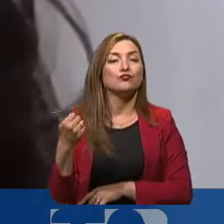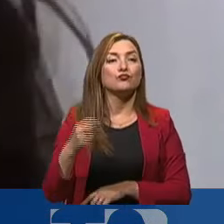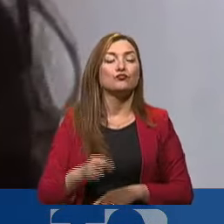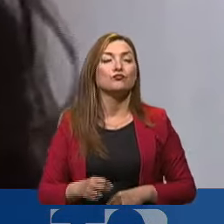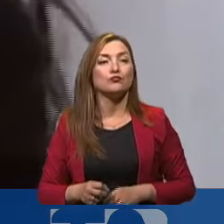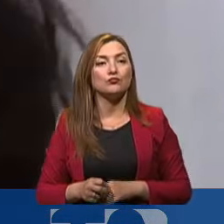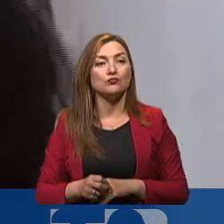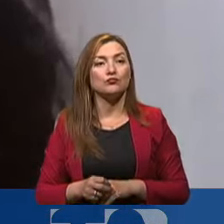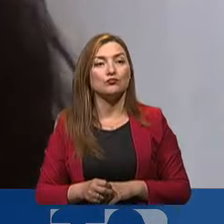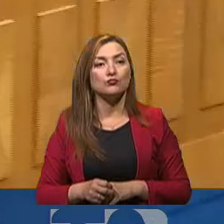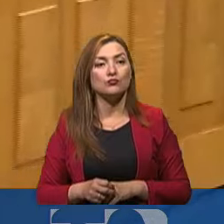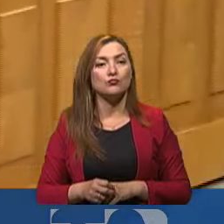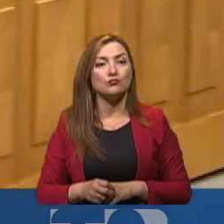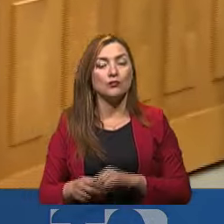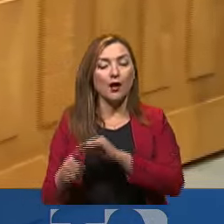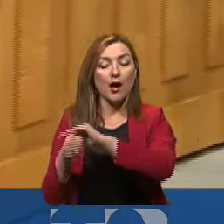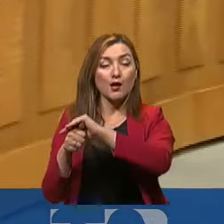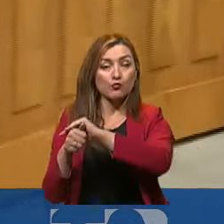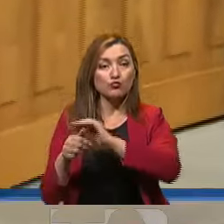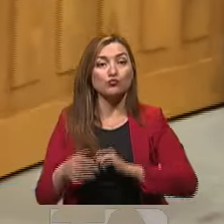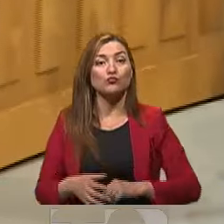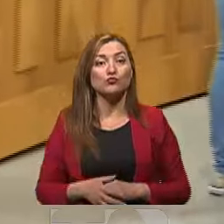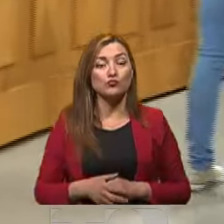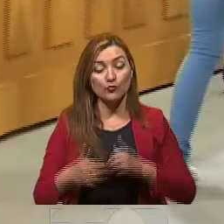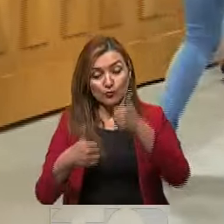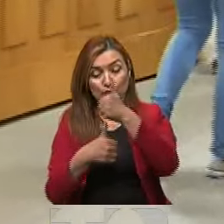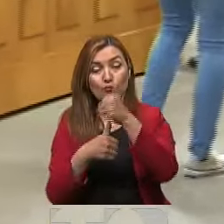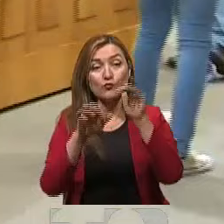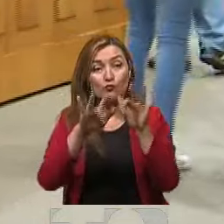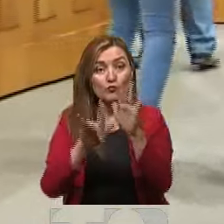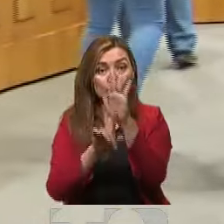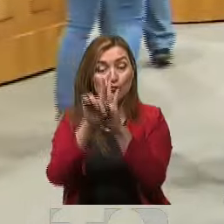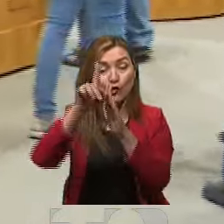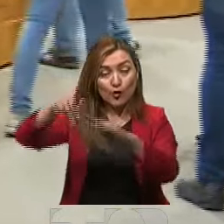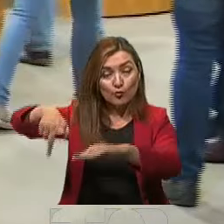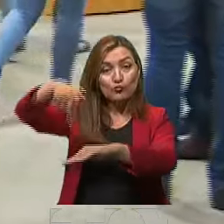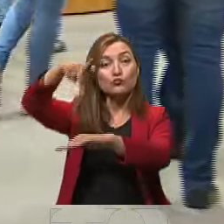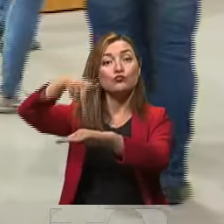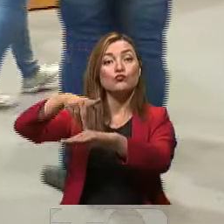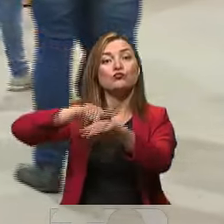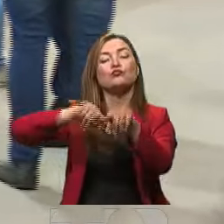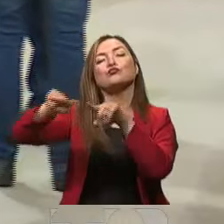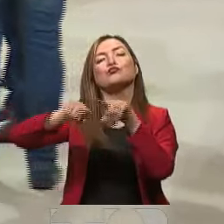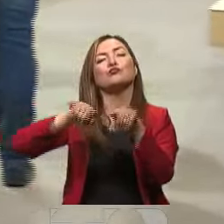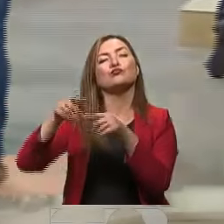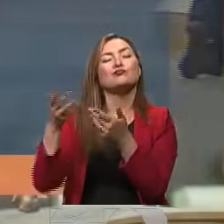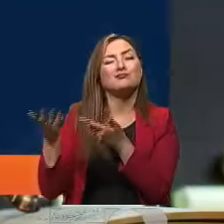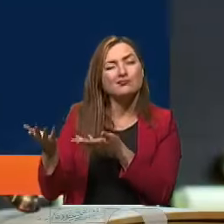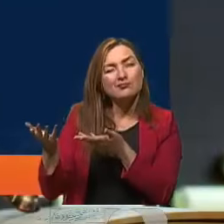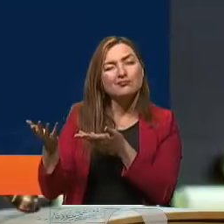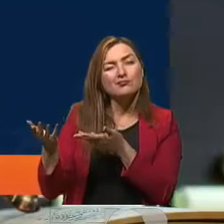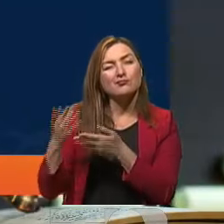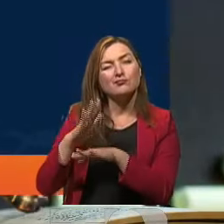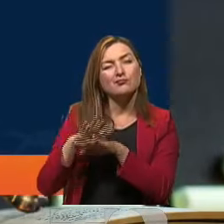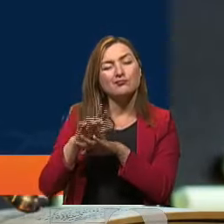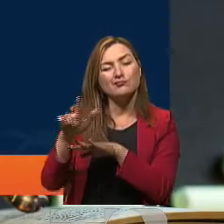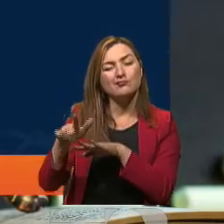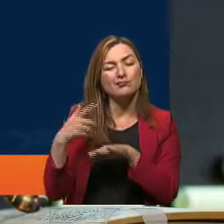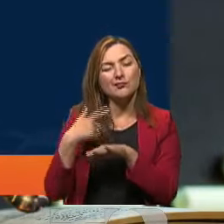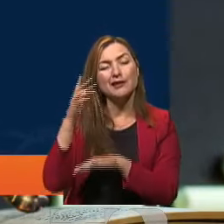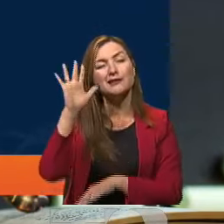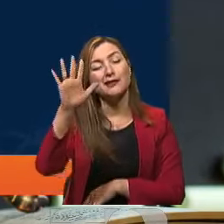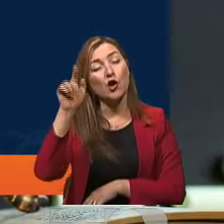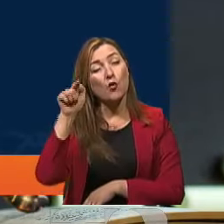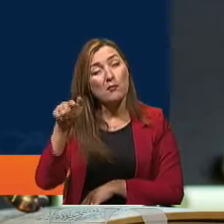para el régimen de Galápagos. De acuerdo a la Subsecretaría de Desarrollo Profesional, estos concursos no están encaminados a cerrar la brecha